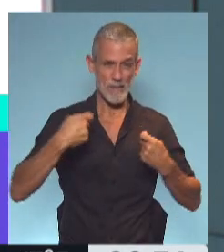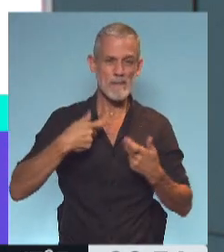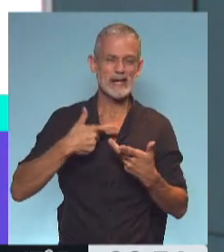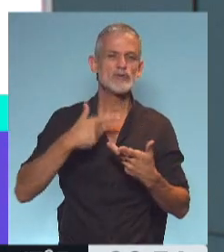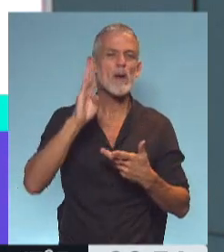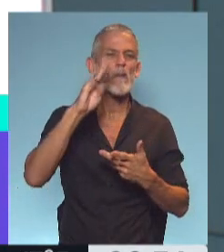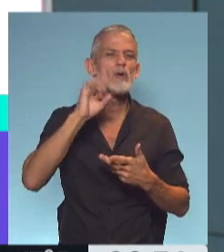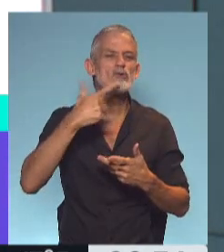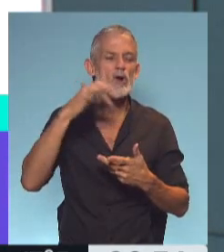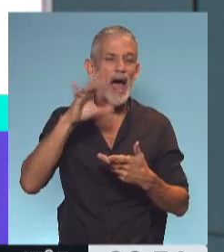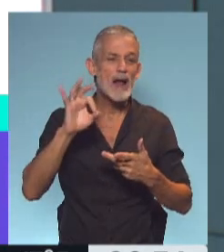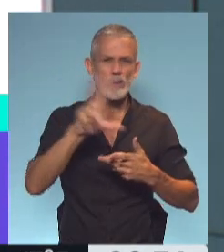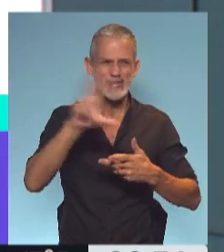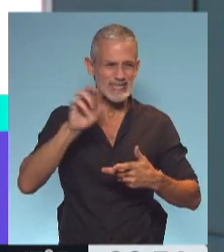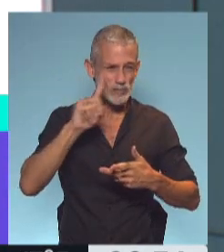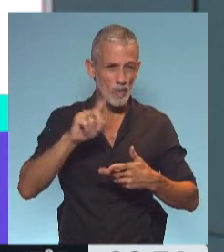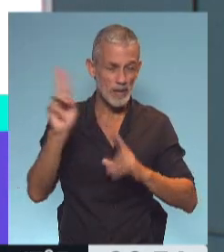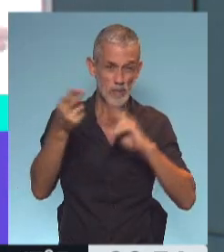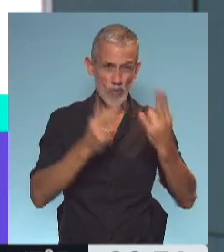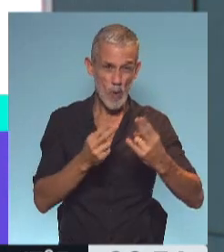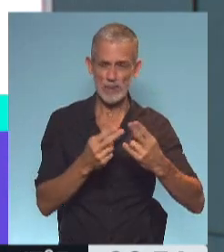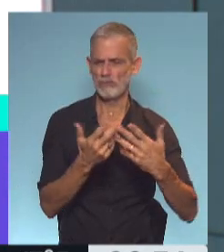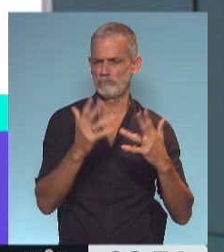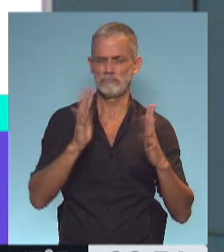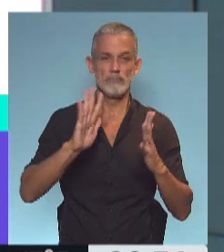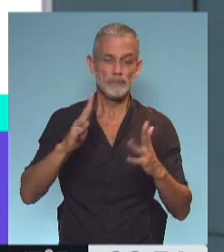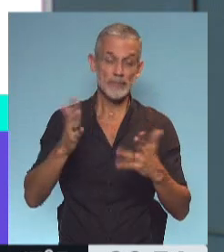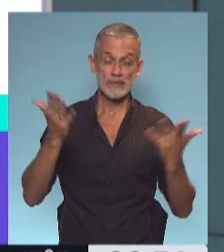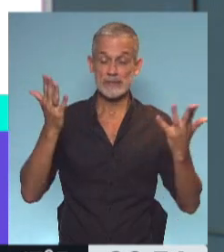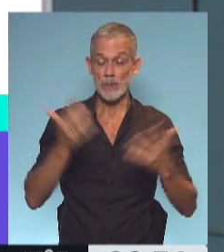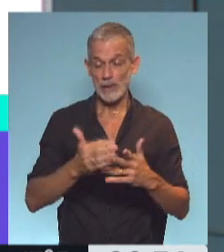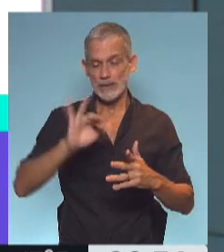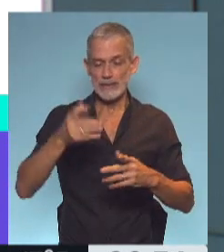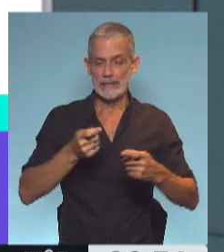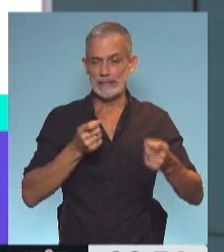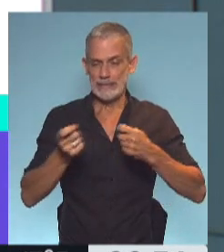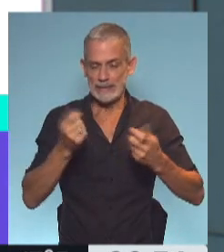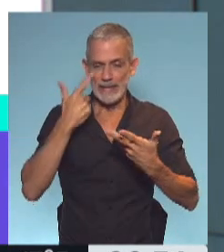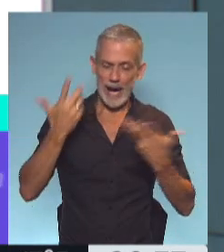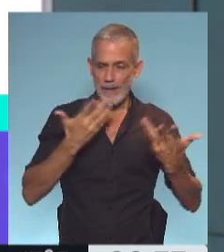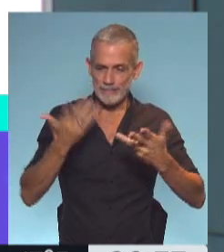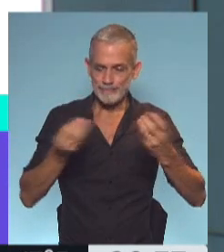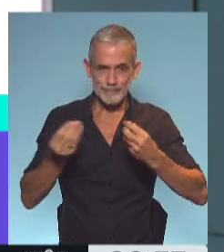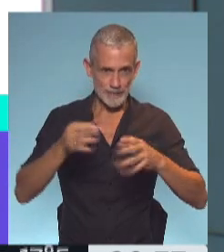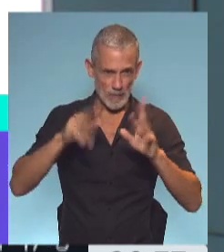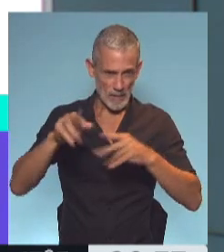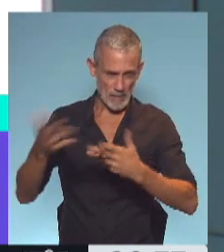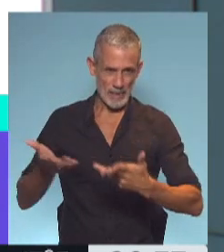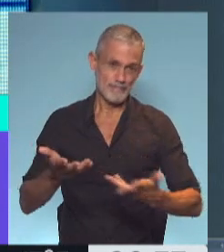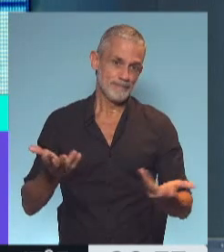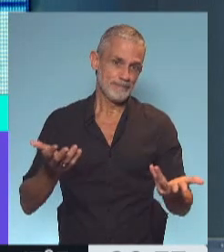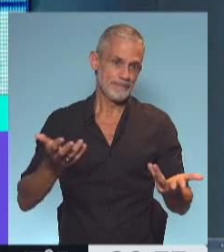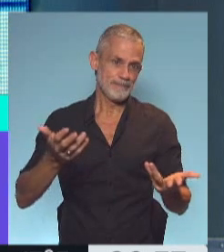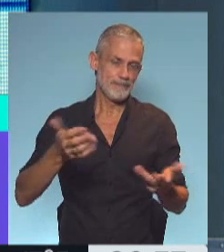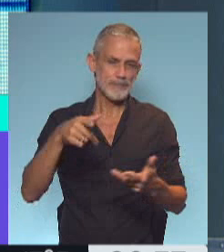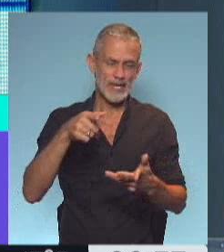científicas. Por 300.000 muertos. Exactamente, y 300.000 muertos, pero yo no sé si les pesa a él. Yo no estoy convencido que a él le pese. Y aparte ha sido